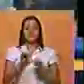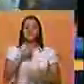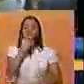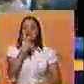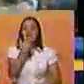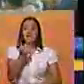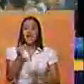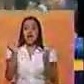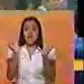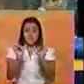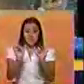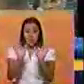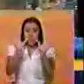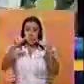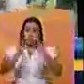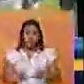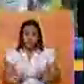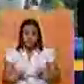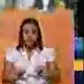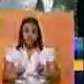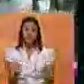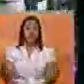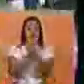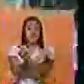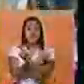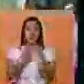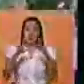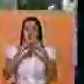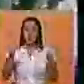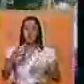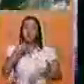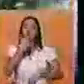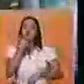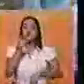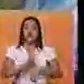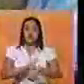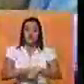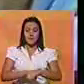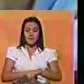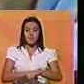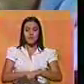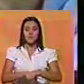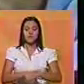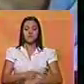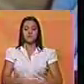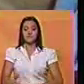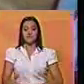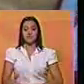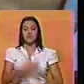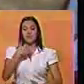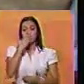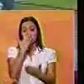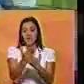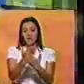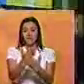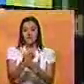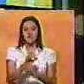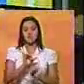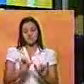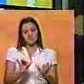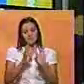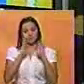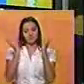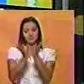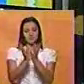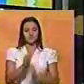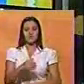demolido próximamente y los Yankees jugarán en un moderno escenario para la próxima temporada, un escenario que está siendo terminado a un lado de lo que era el Yankee Stadium. Por cierto